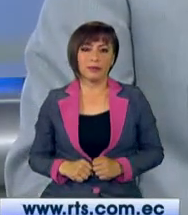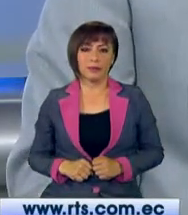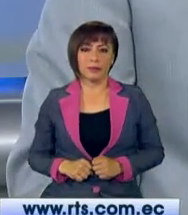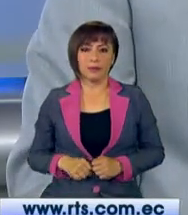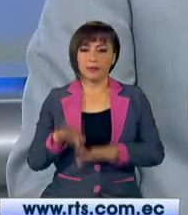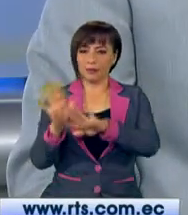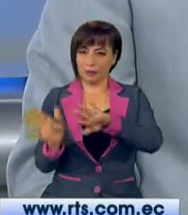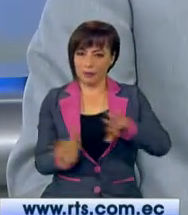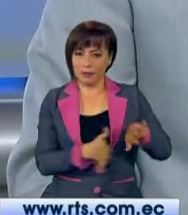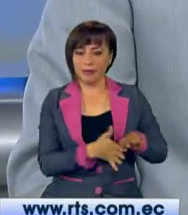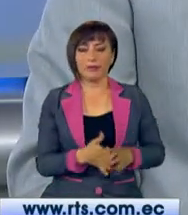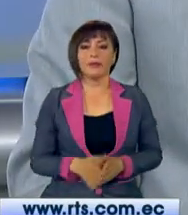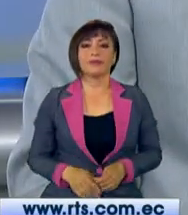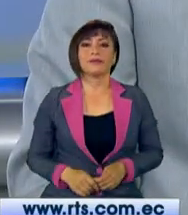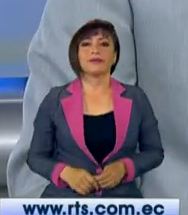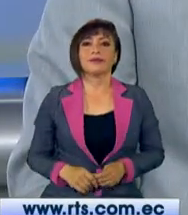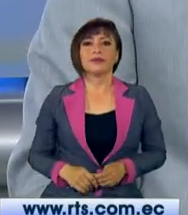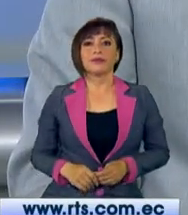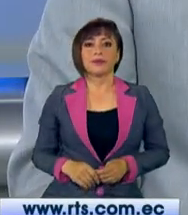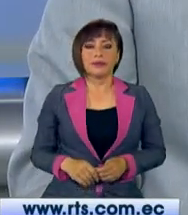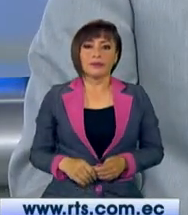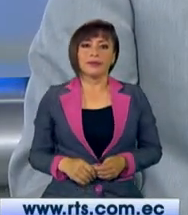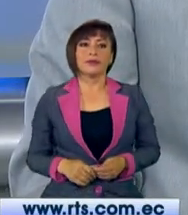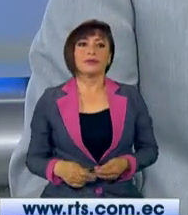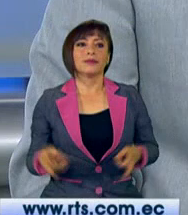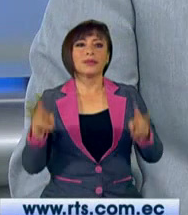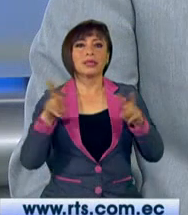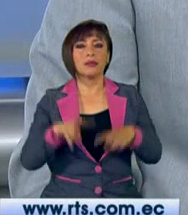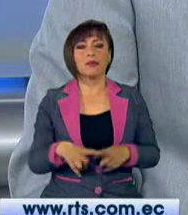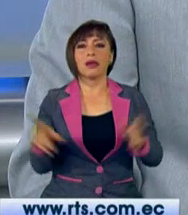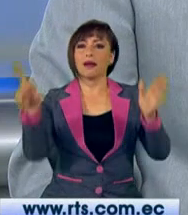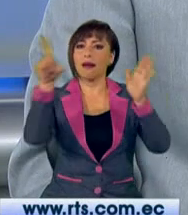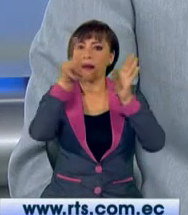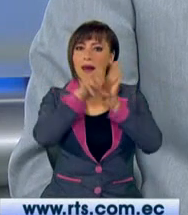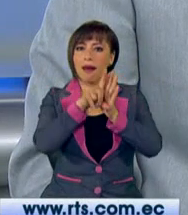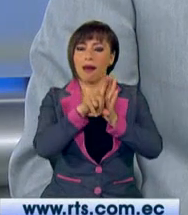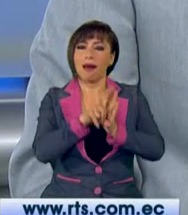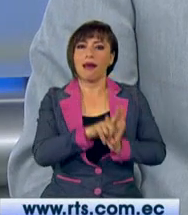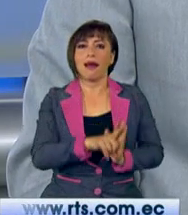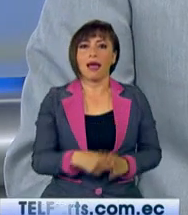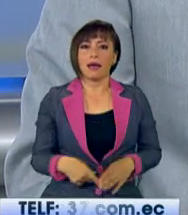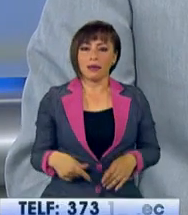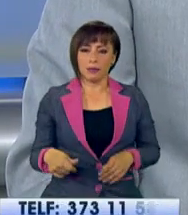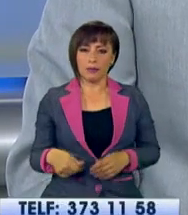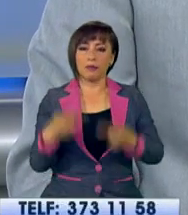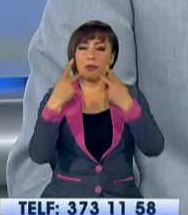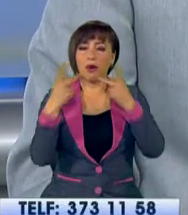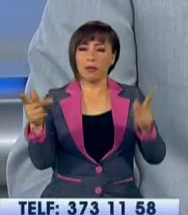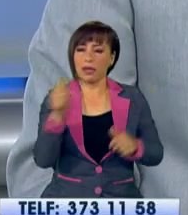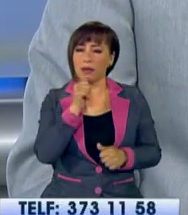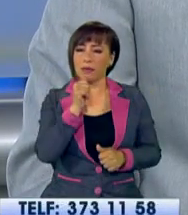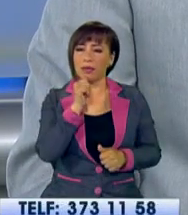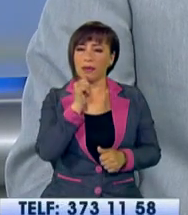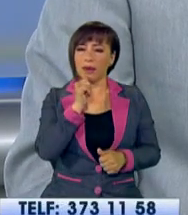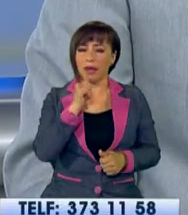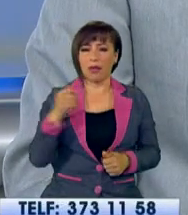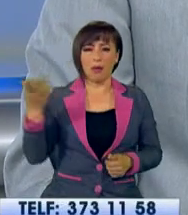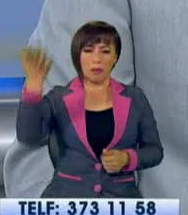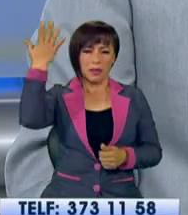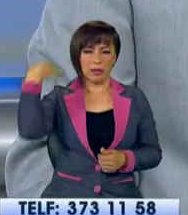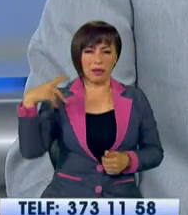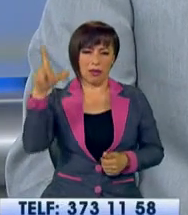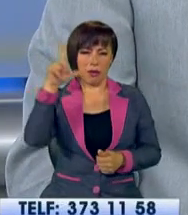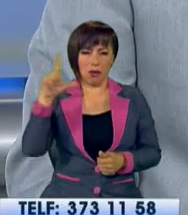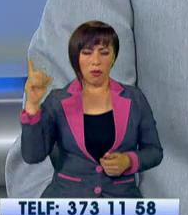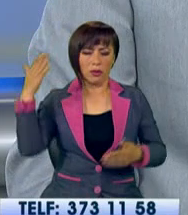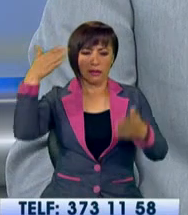En otro tema, la Comisión de Desarrollo Económico abocó conocimiento del proyecto de ley de asociación público-privada que llegó a la Asamblea el pasado lunes. La